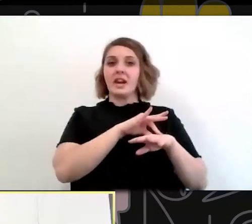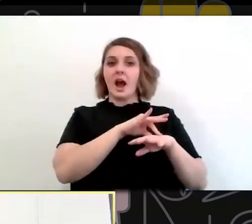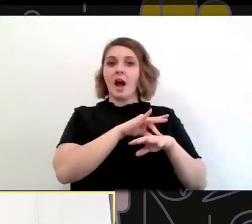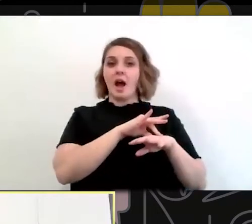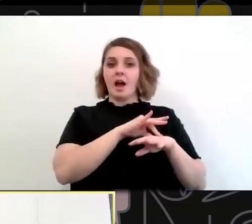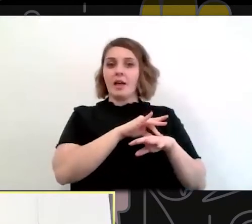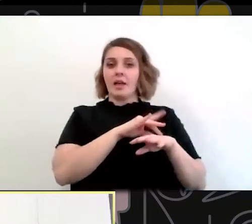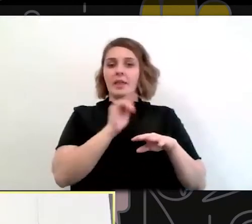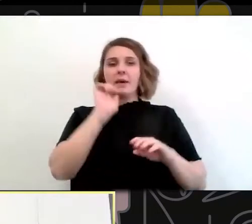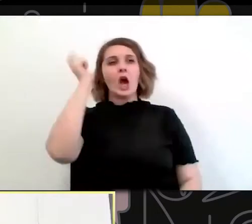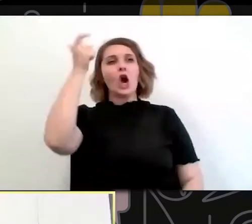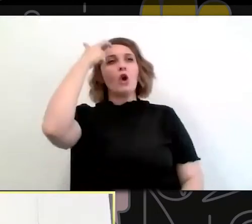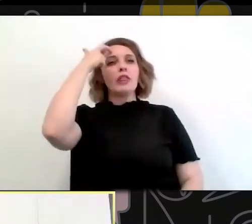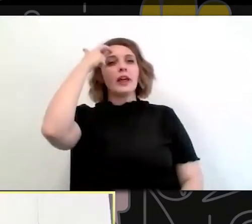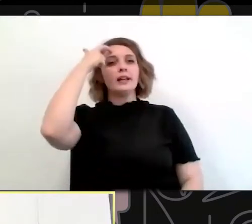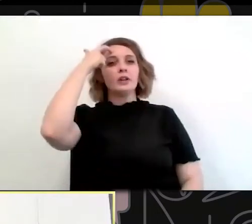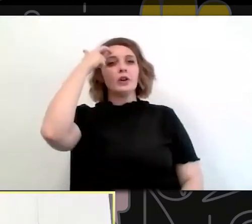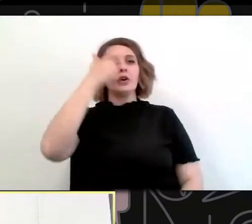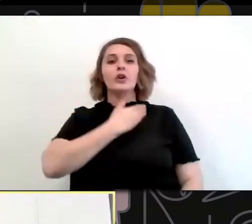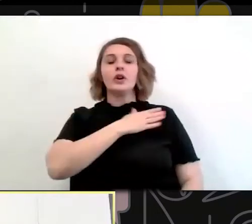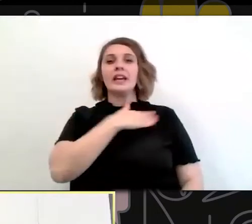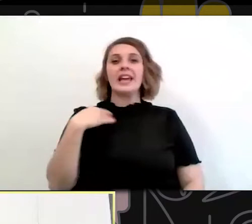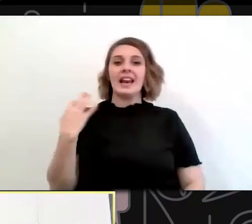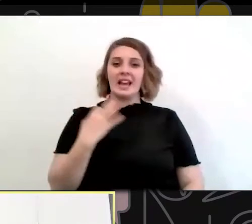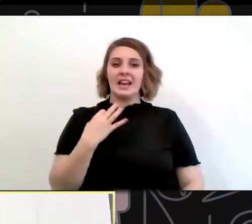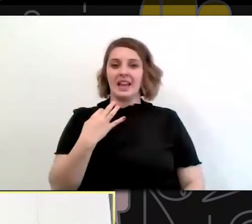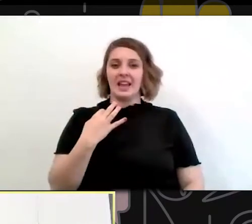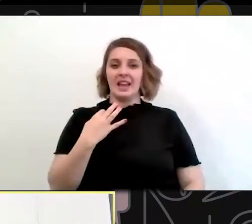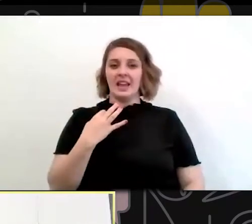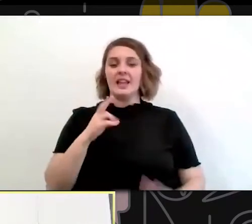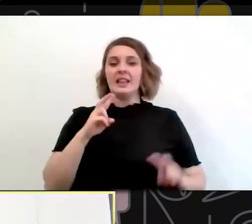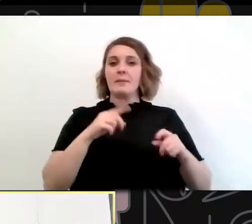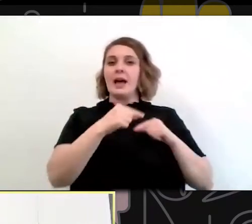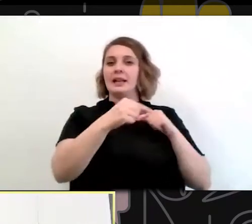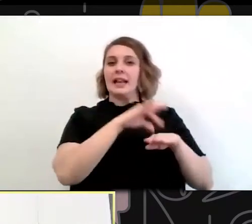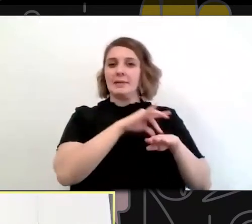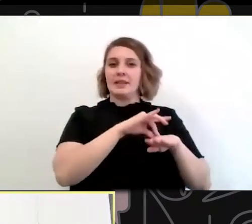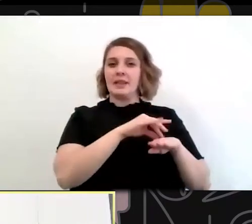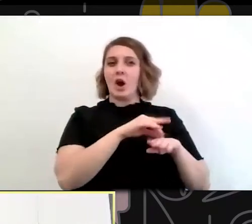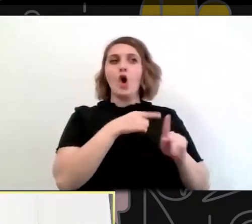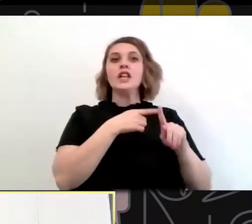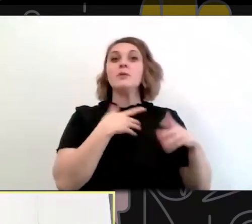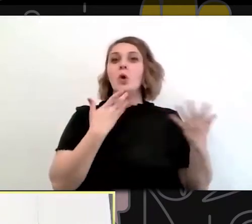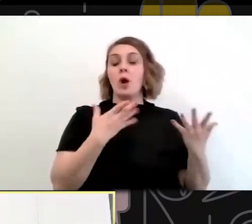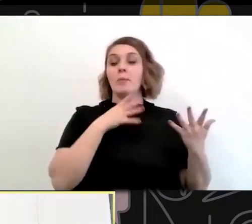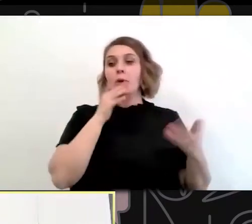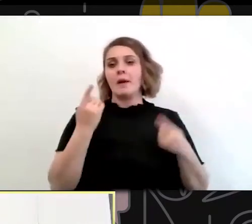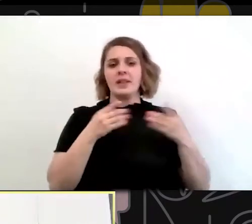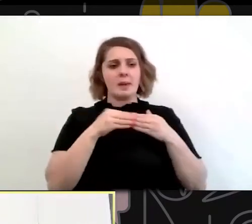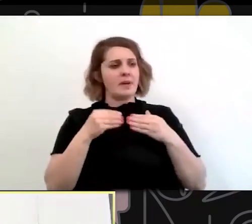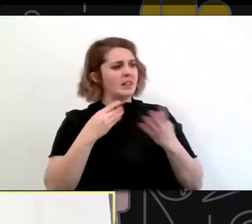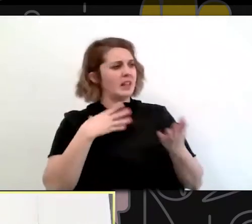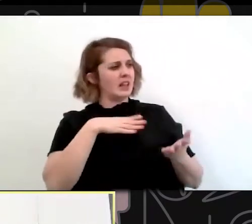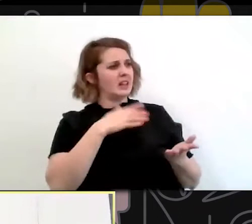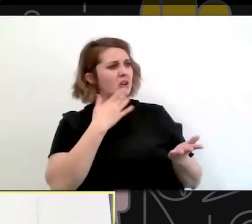aclarar el concepto de lo que pretendemos con la telemedicina, porque, a ver, los pacientes no entendemos la telemedicina como una